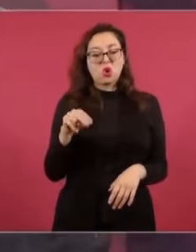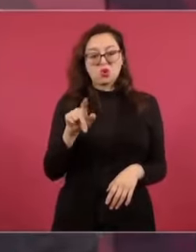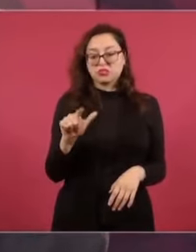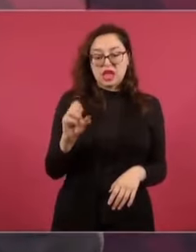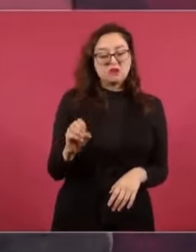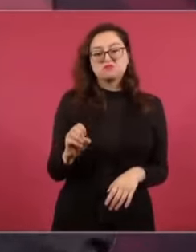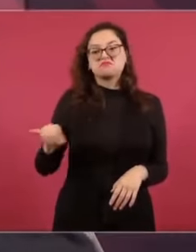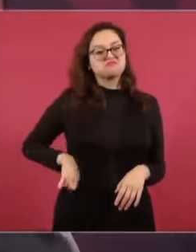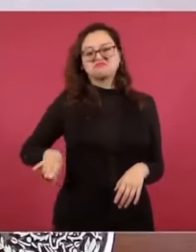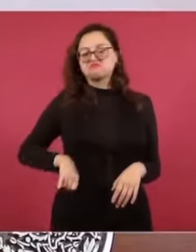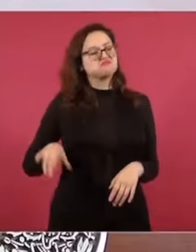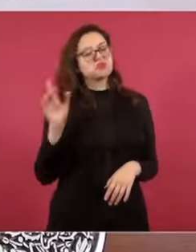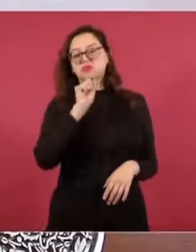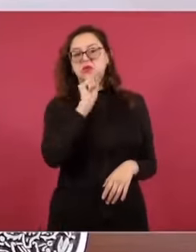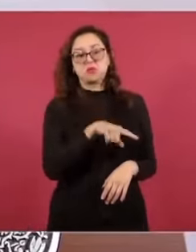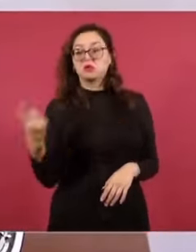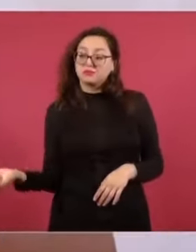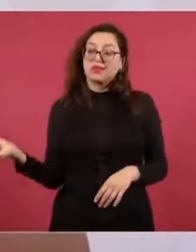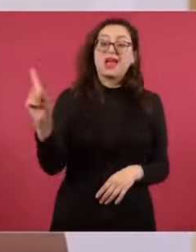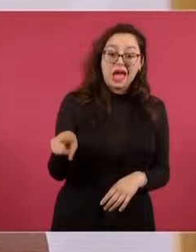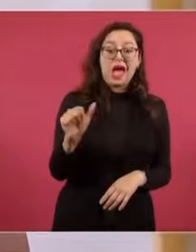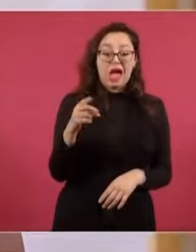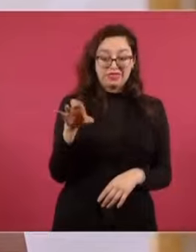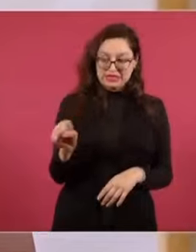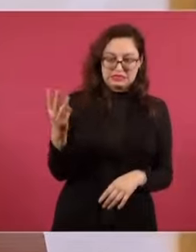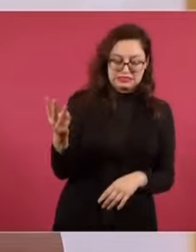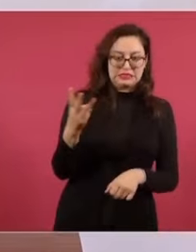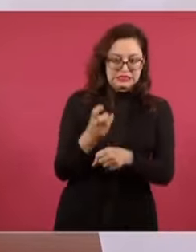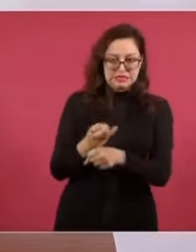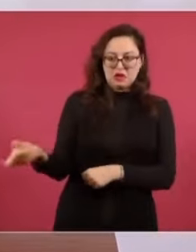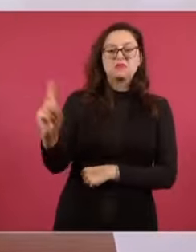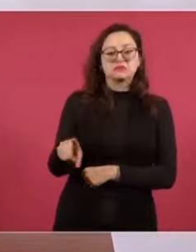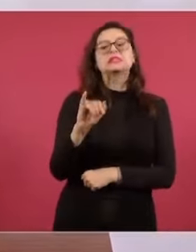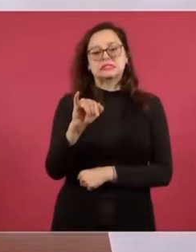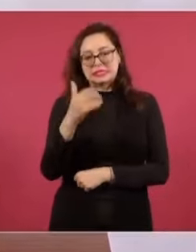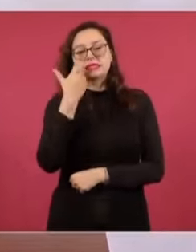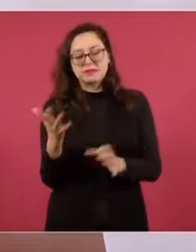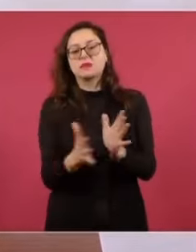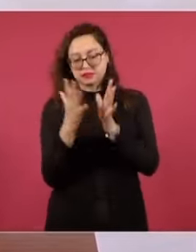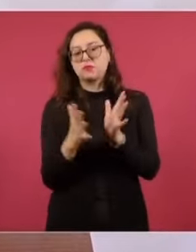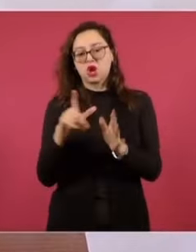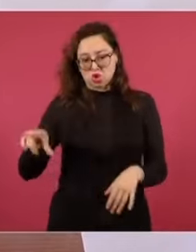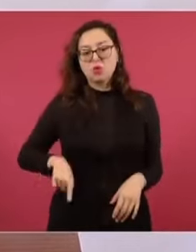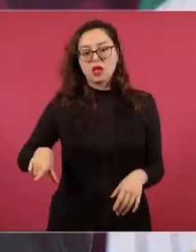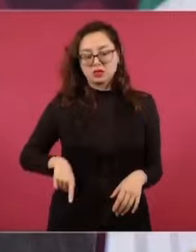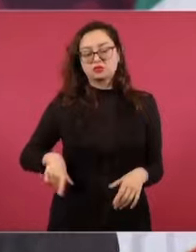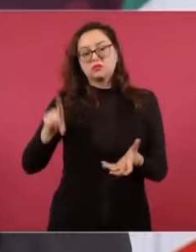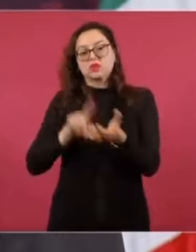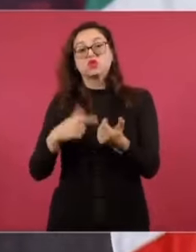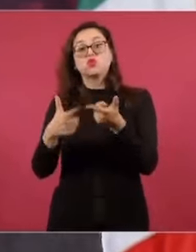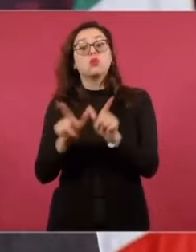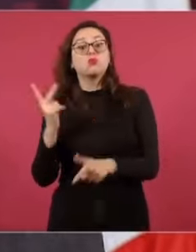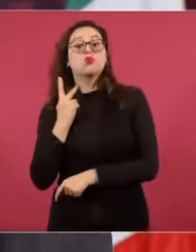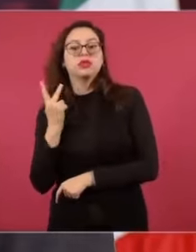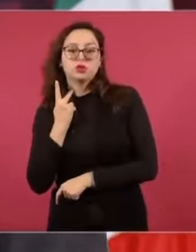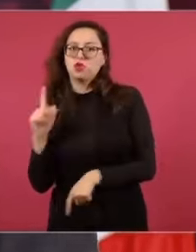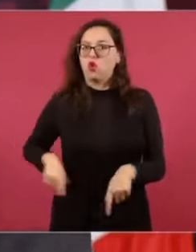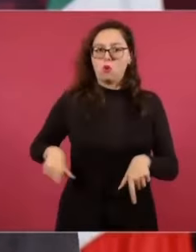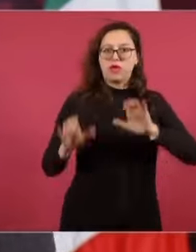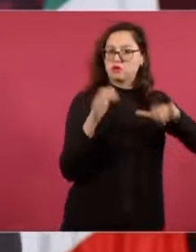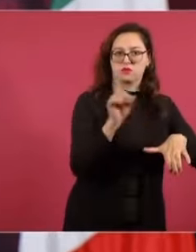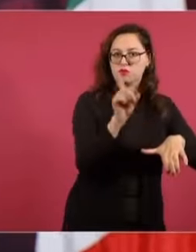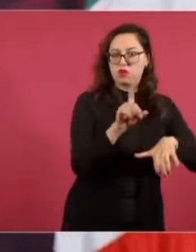Andrés sí, pero no en el gobierno. Él va a participar en Moreno. Quiere